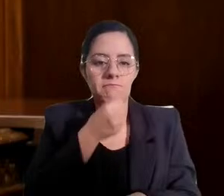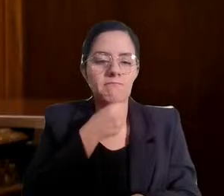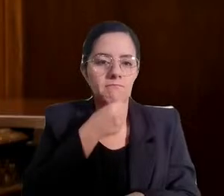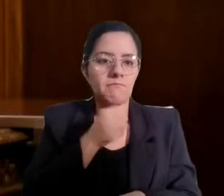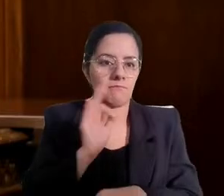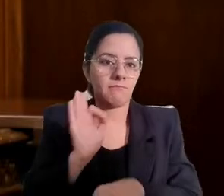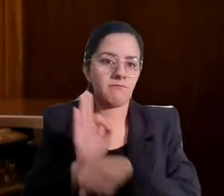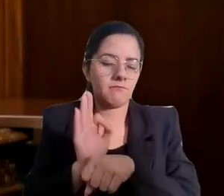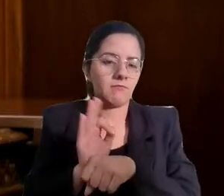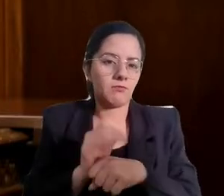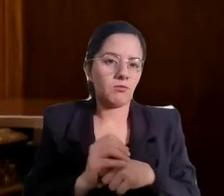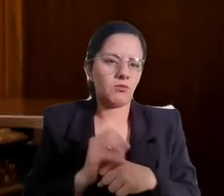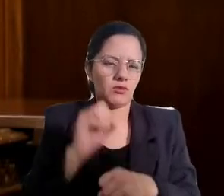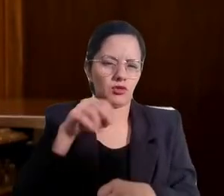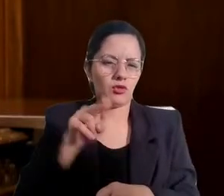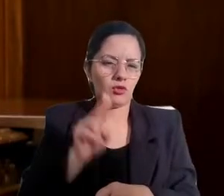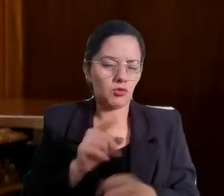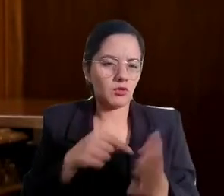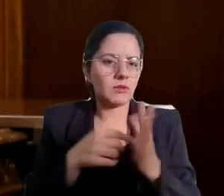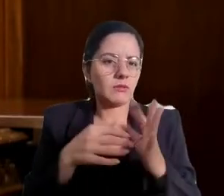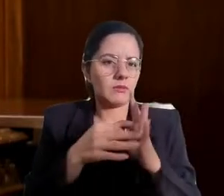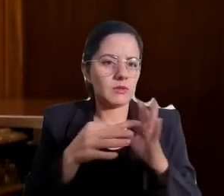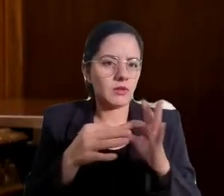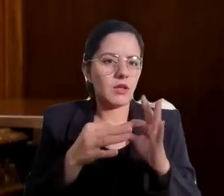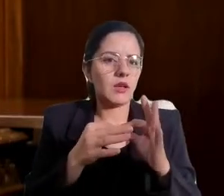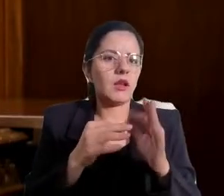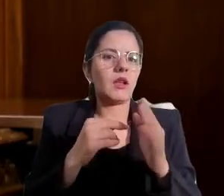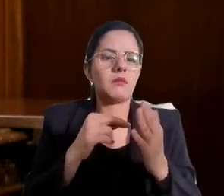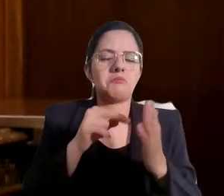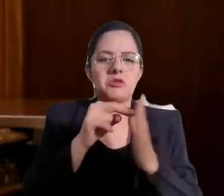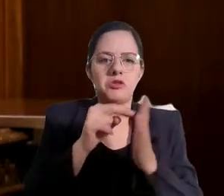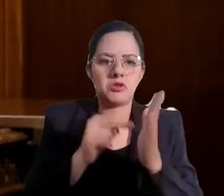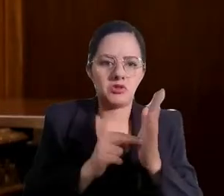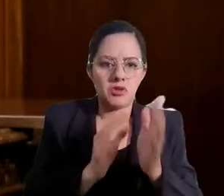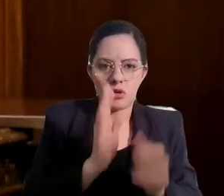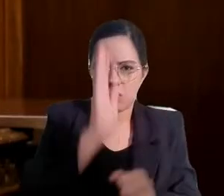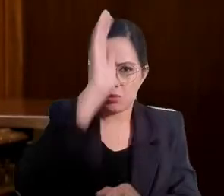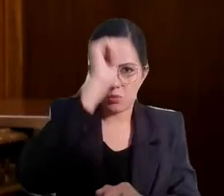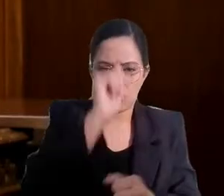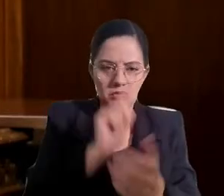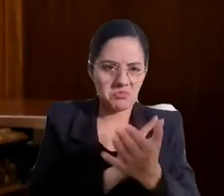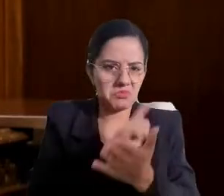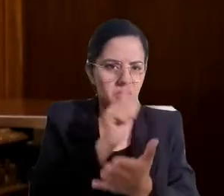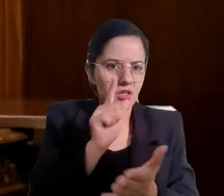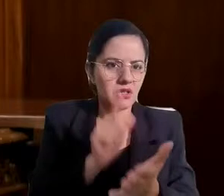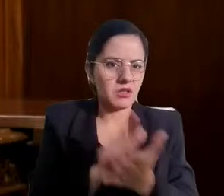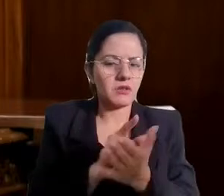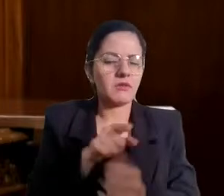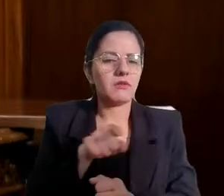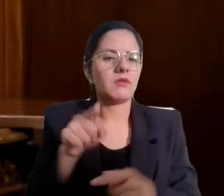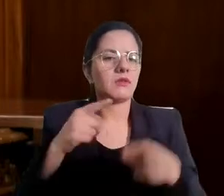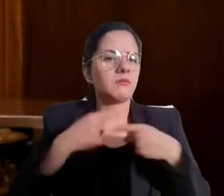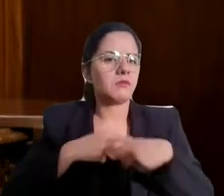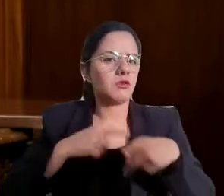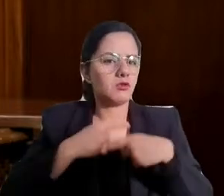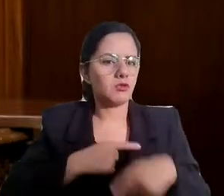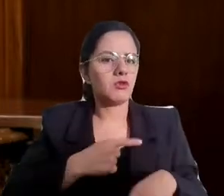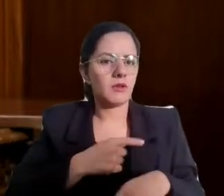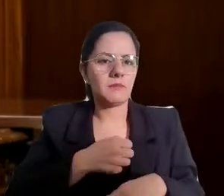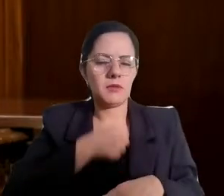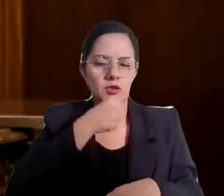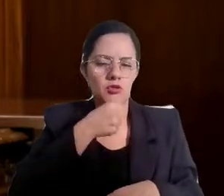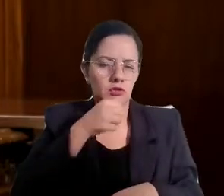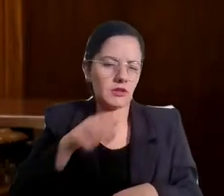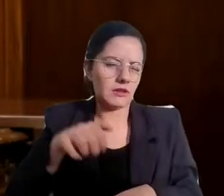Unidas a través de los principios de las Naciones Unidas dictadas a favor de las personas